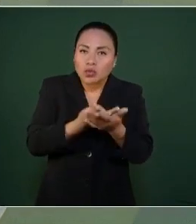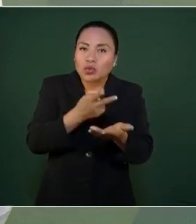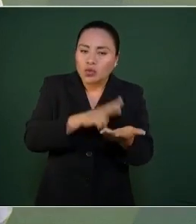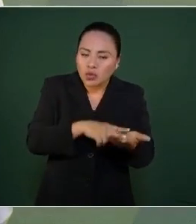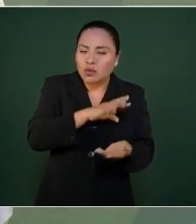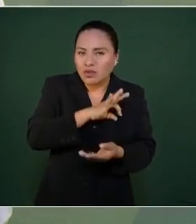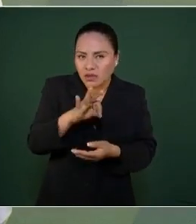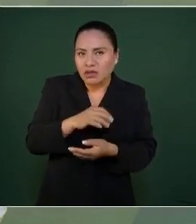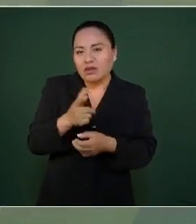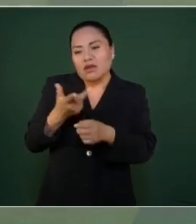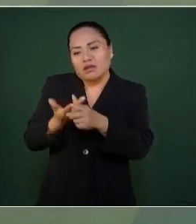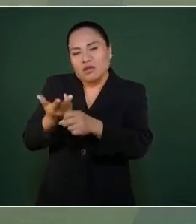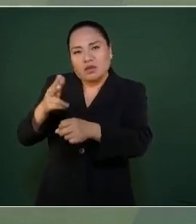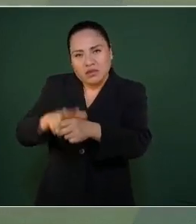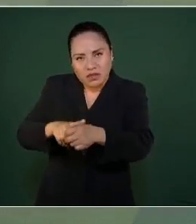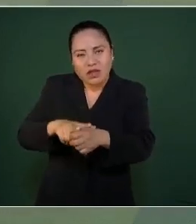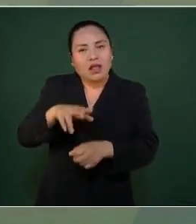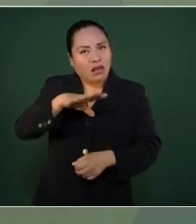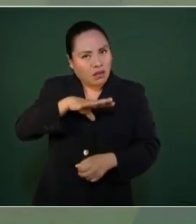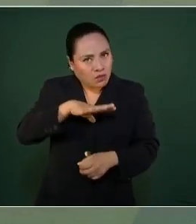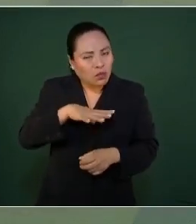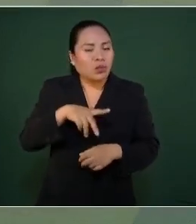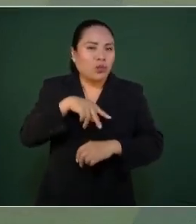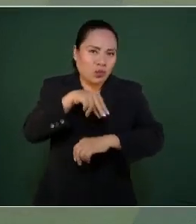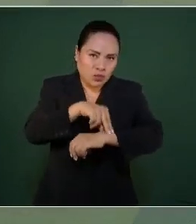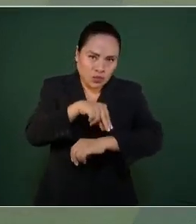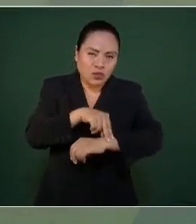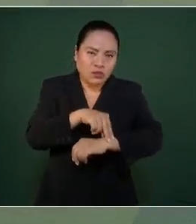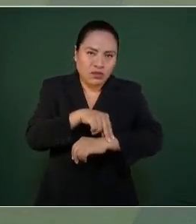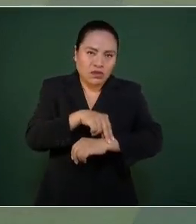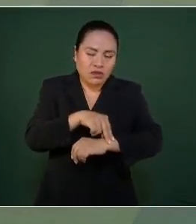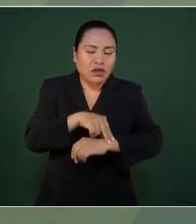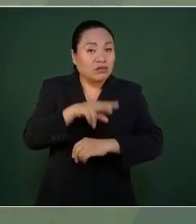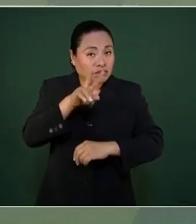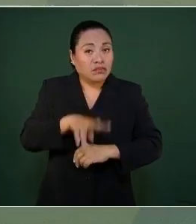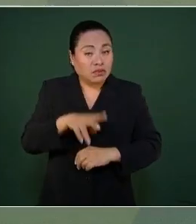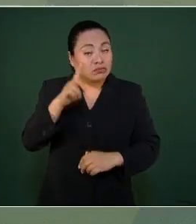en hospitales. Es todo un desafío.